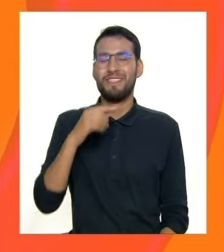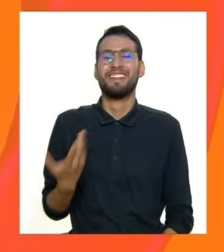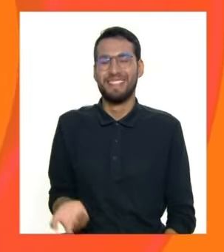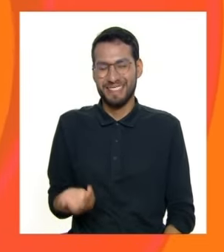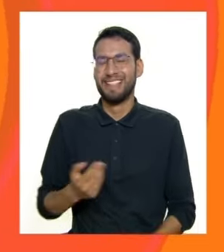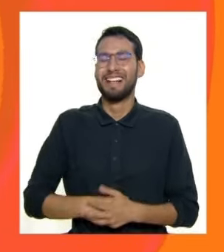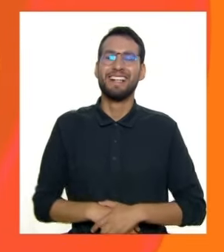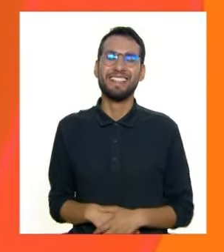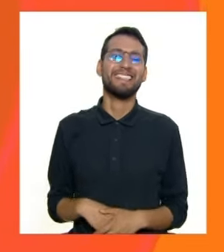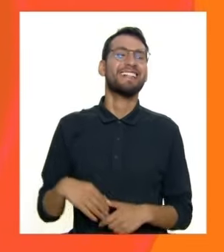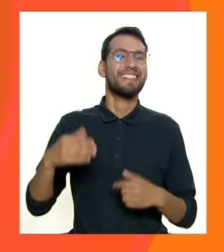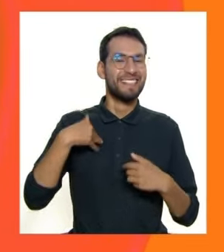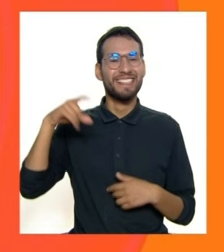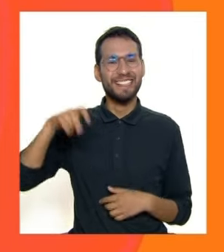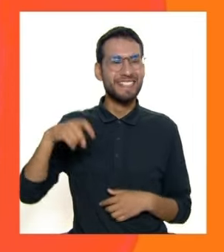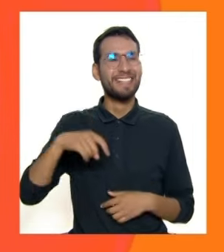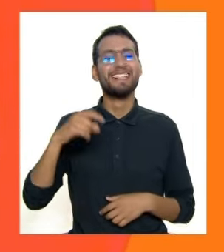pollo.